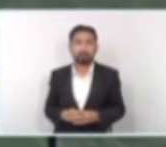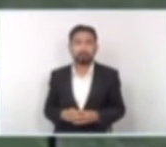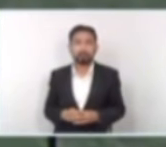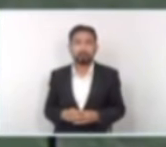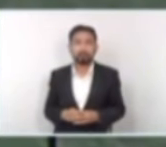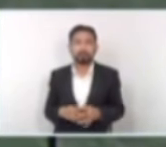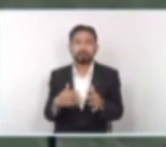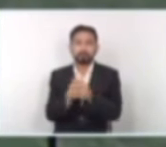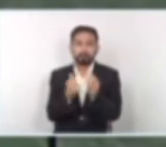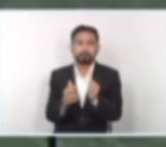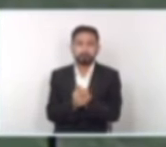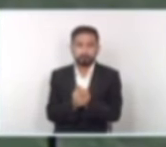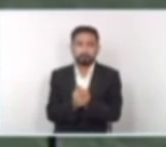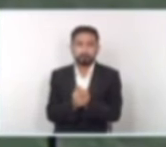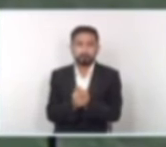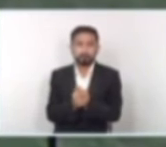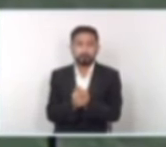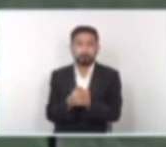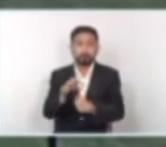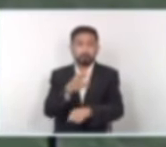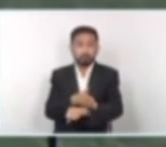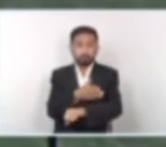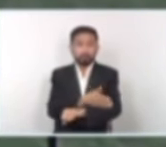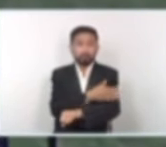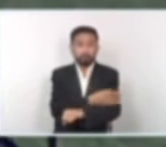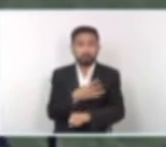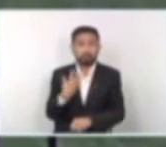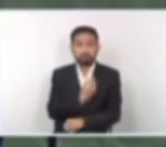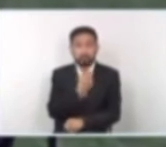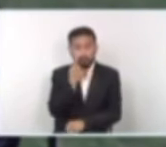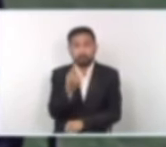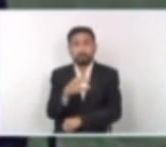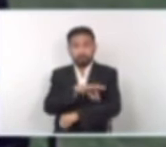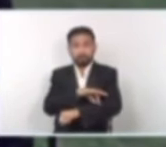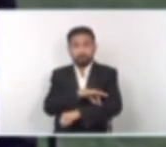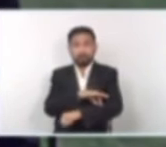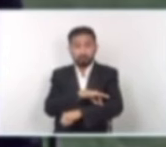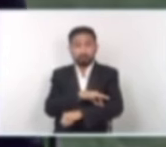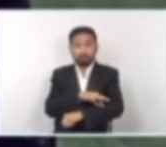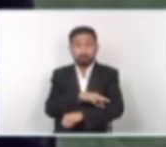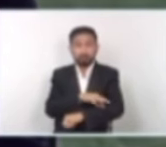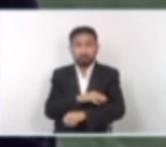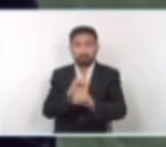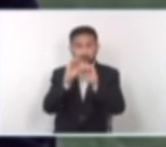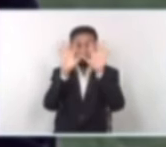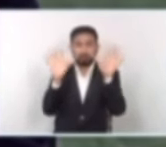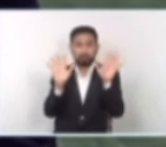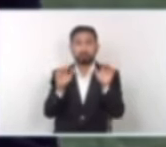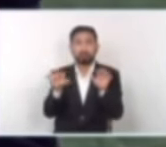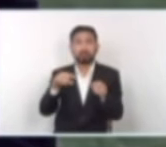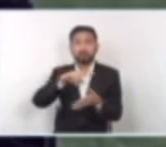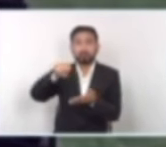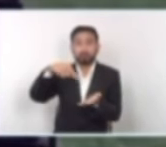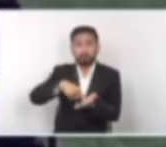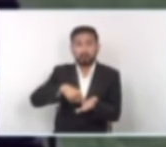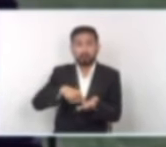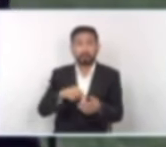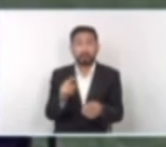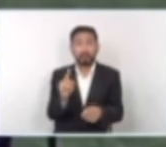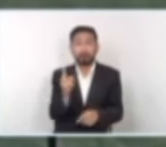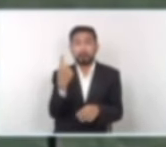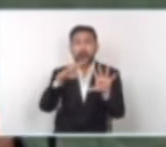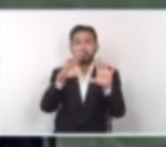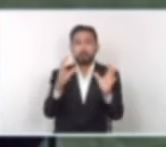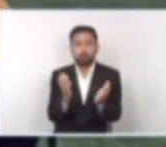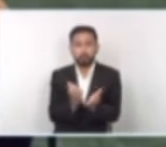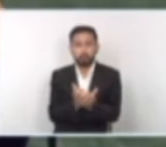Las consecuencias se están desarrollando ante nuestros propios ojos. Las podemos ver, En algunas ciudades del llamado primer mundo,